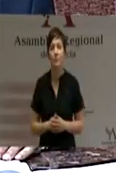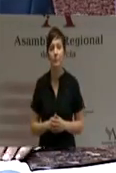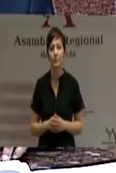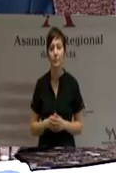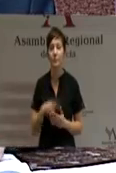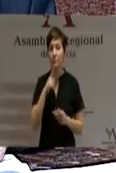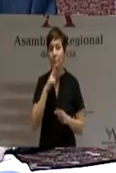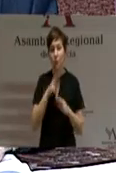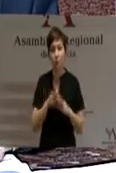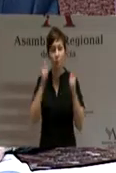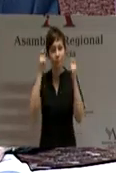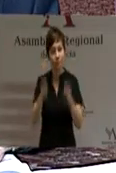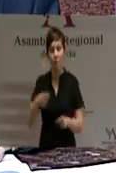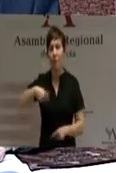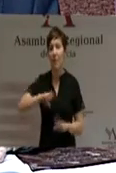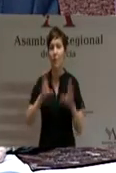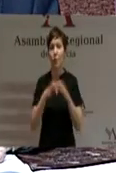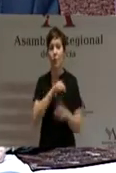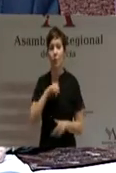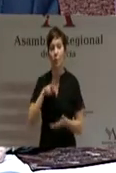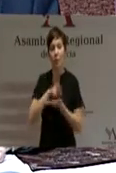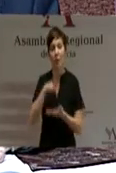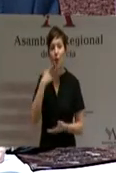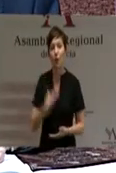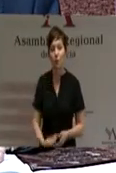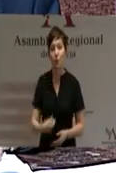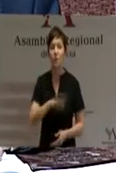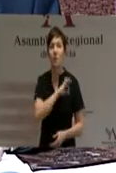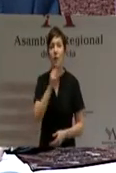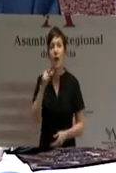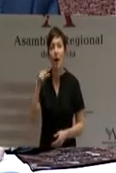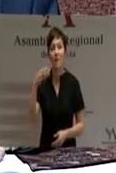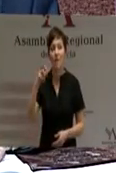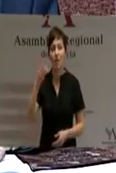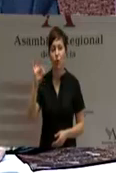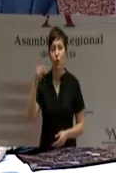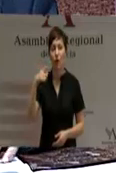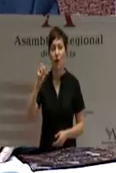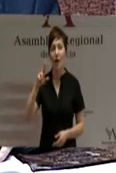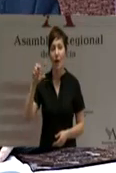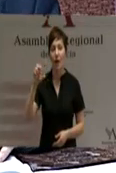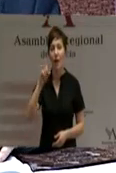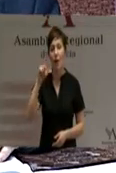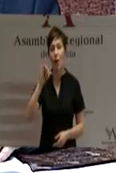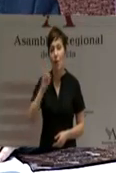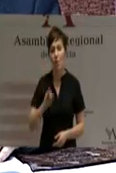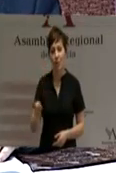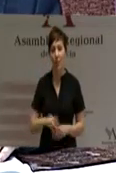proclamo presidente de la Comunidad Autónoma de la Región de Murcia a don Alberto Garre López, de lo que se dará inmediata